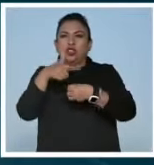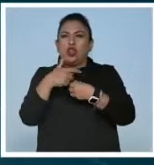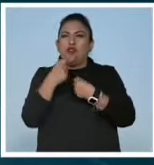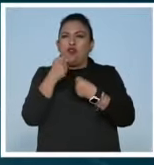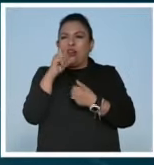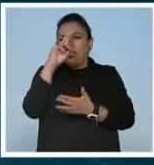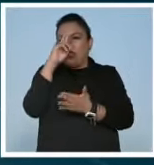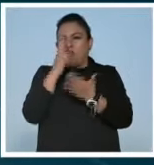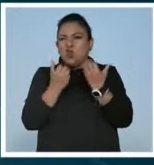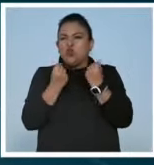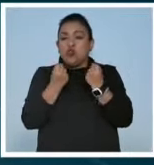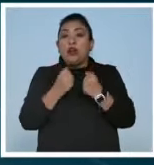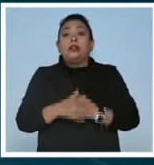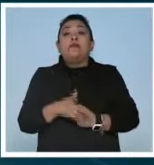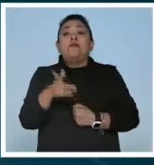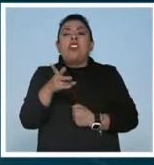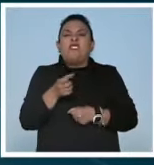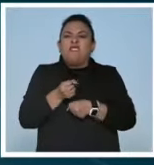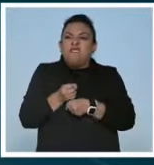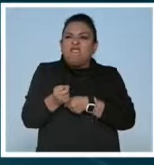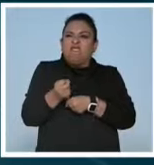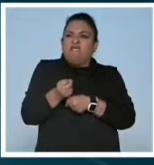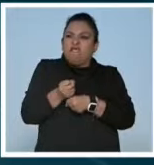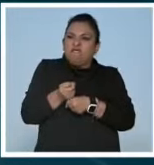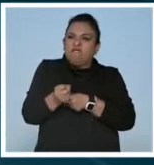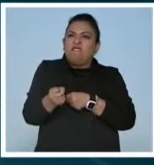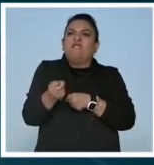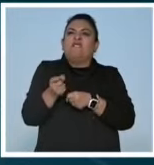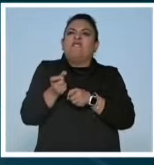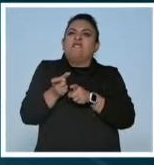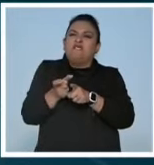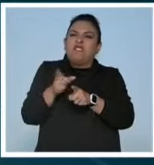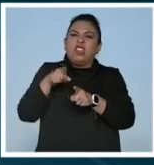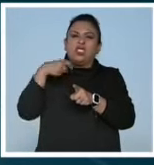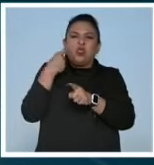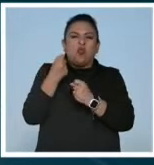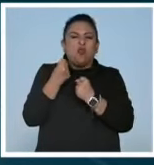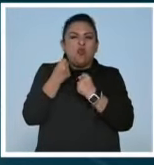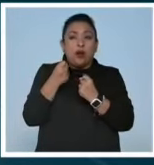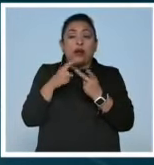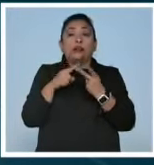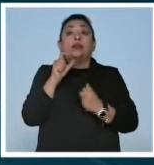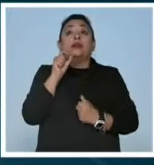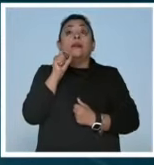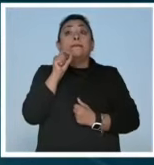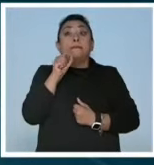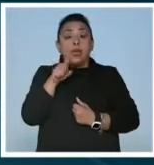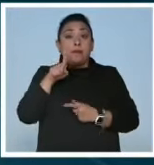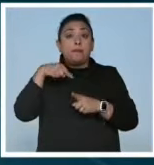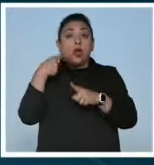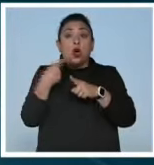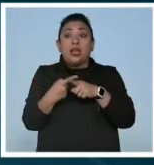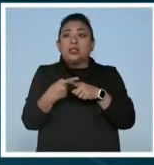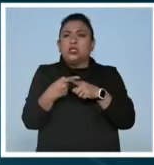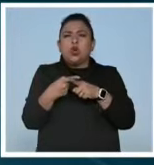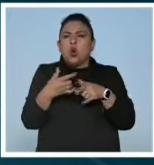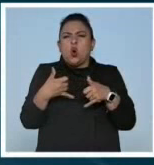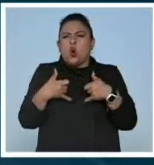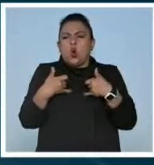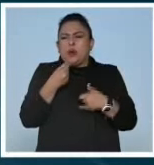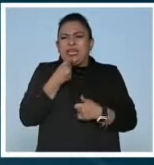violento. Un maltrato constante, un acoso sexual brutal, incluso una violación muy temprana